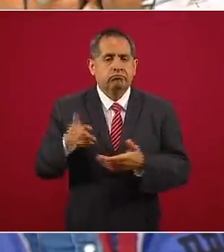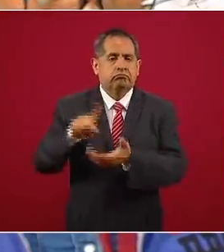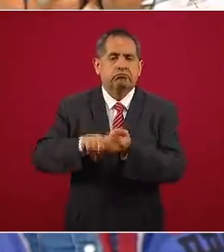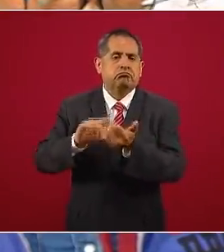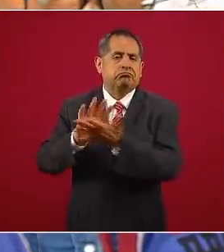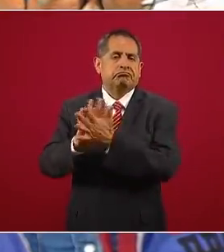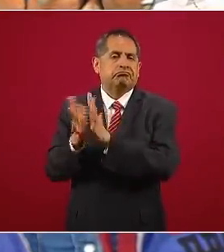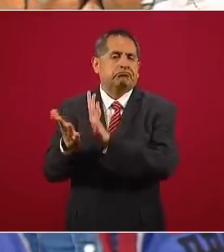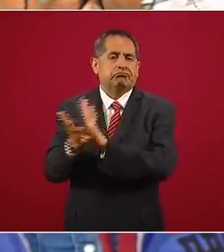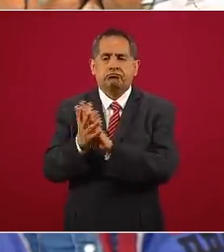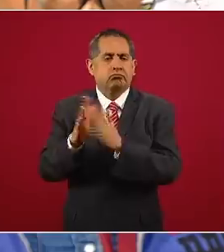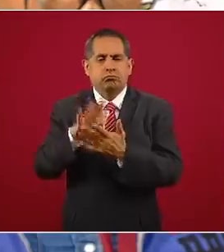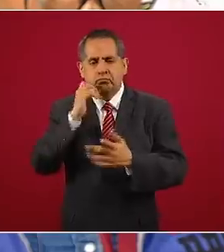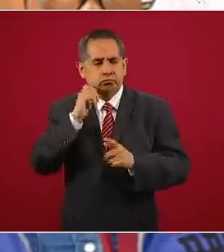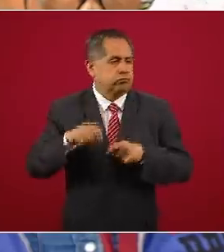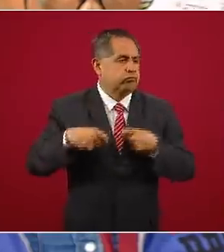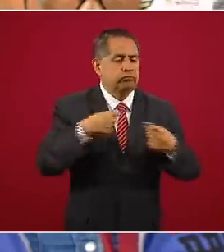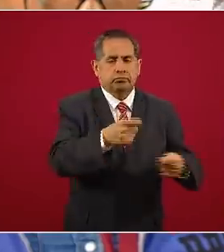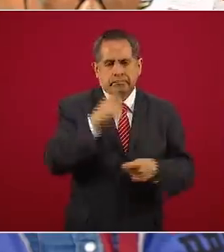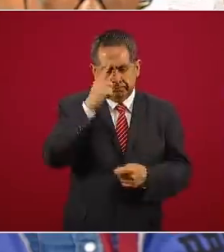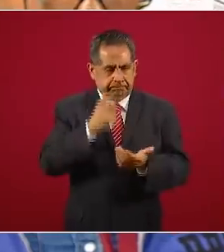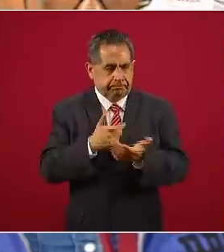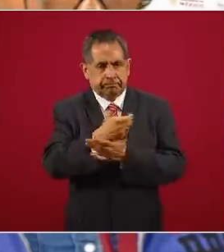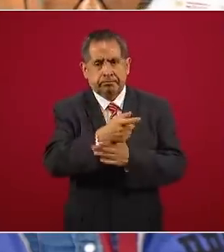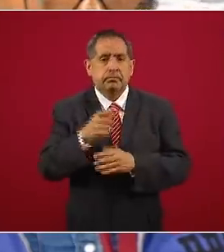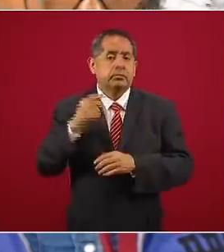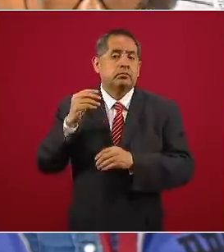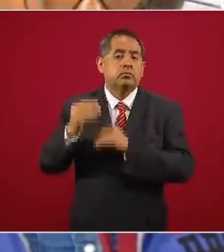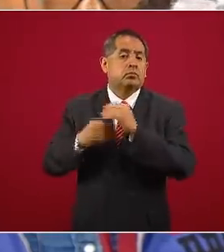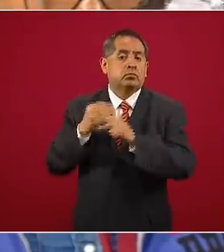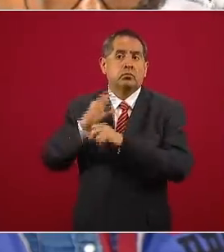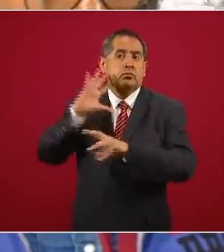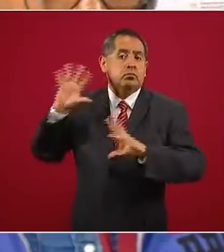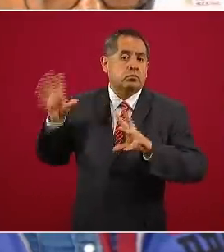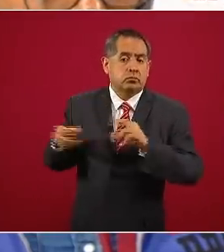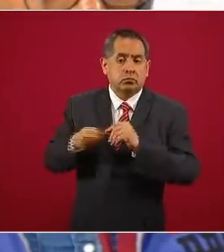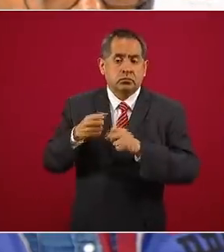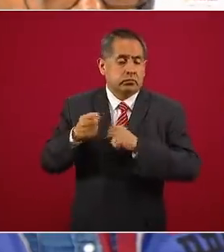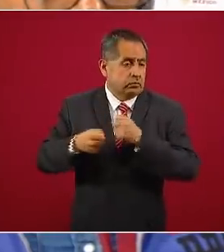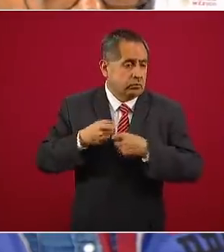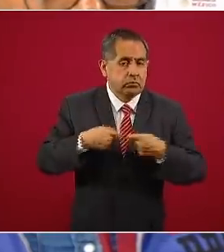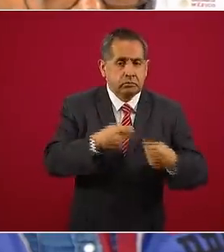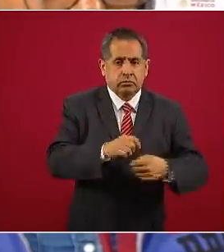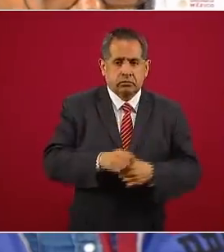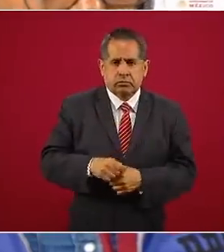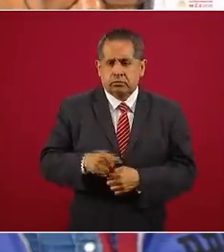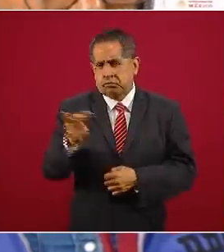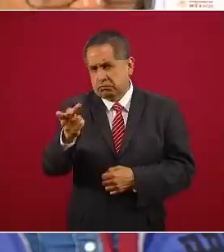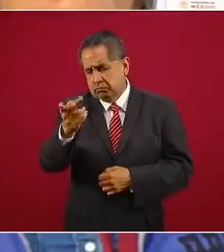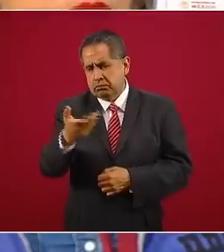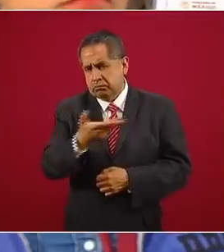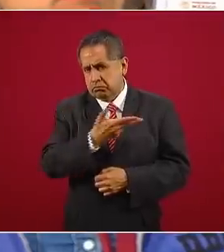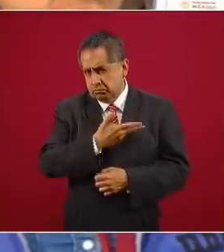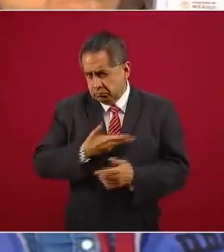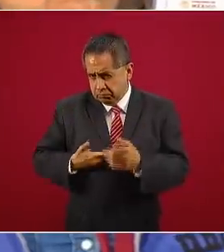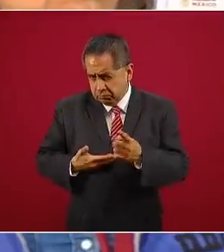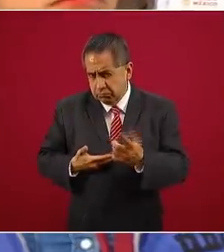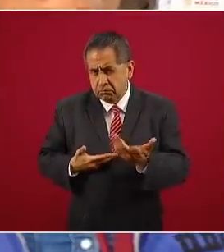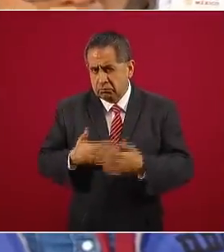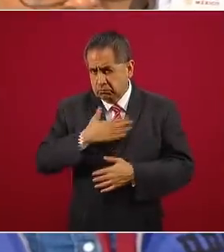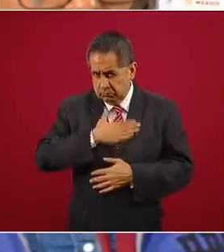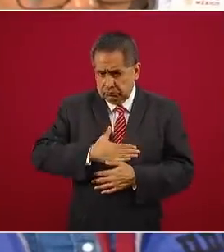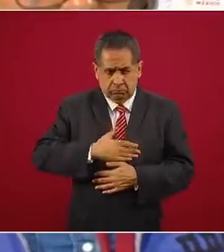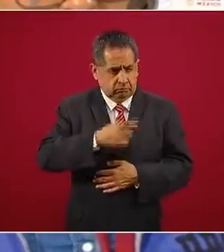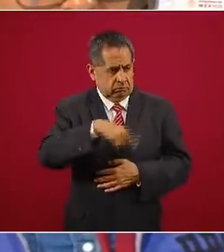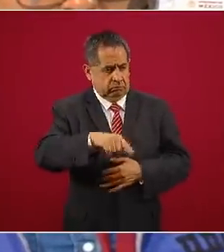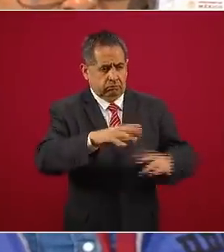presidente para que no se les pague por los años de servicios prestados presidente se le hace justo que a los hombres estos